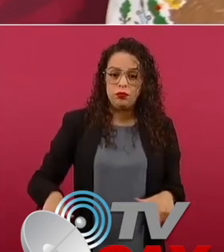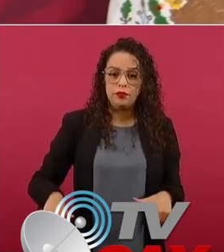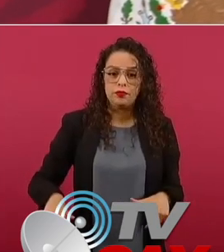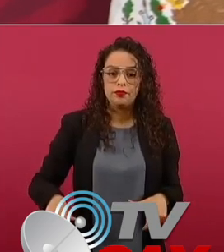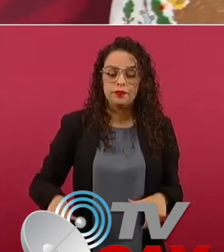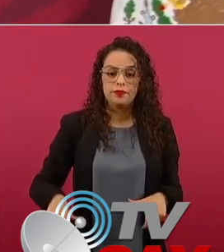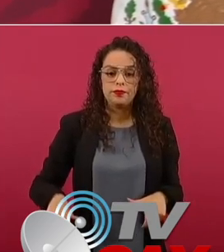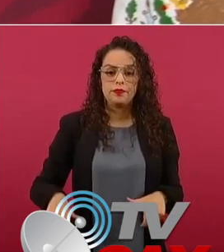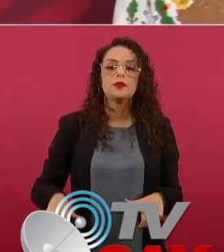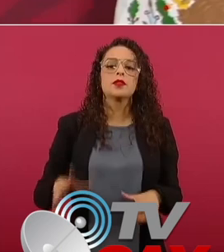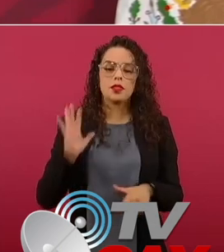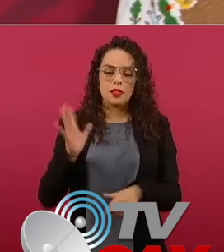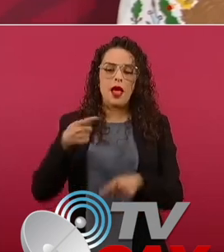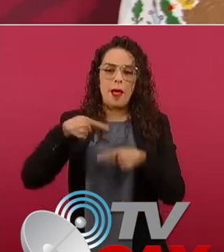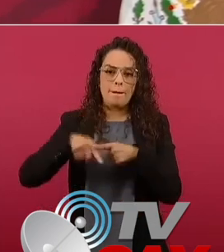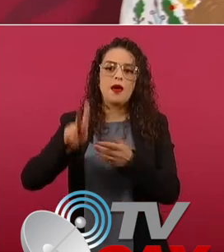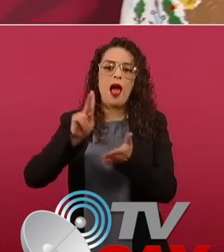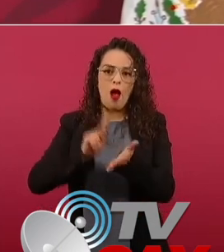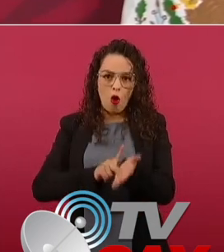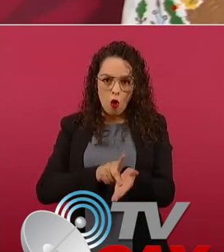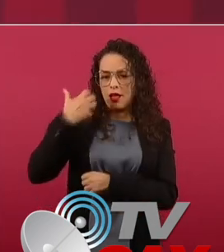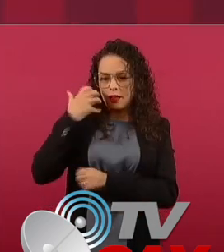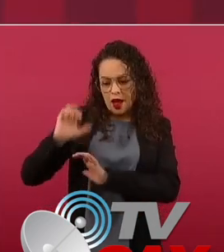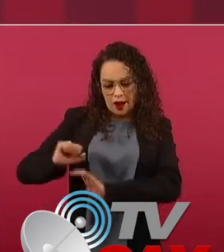de nuevo invirtiendo en petróleo.